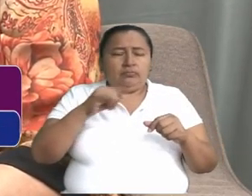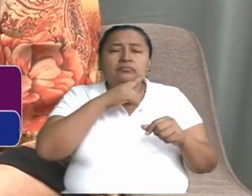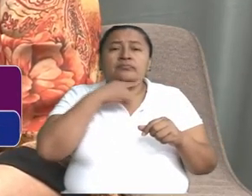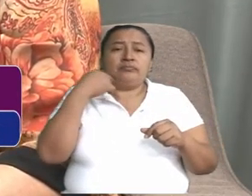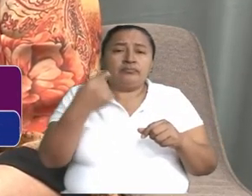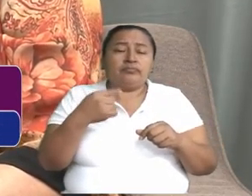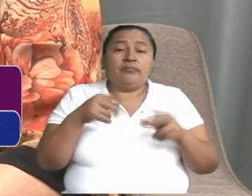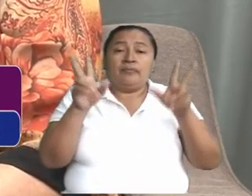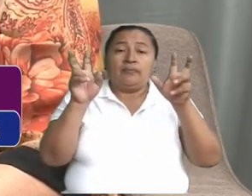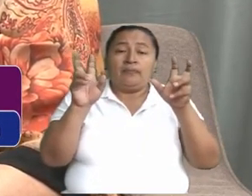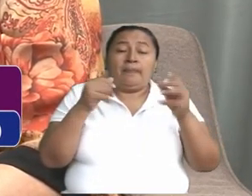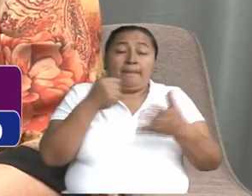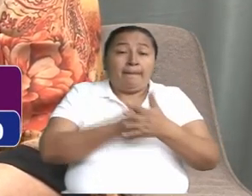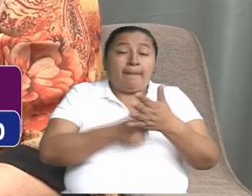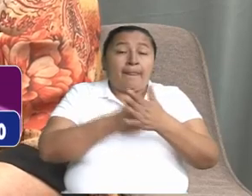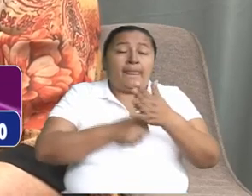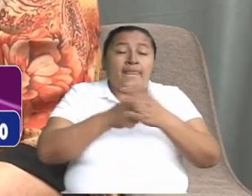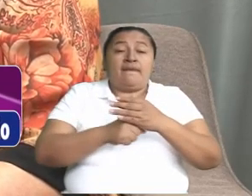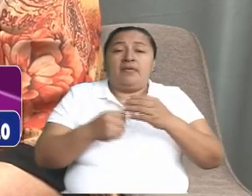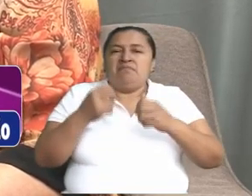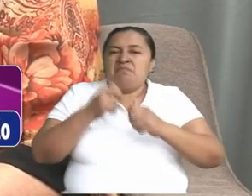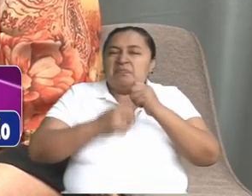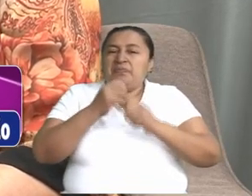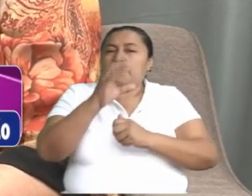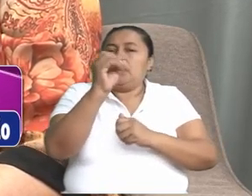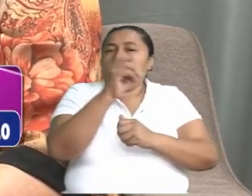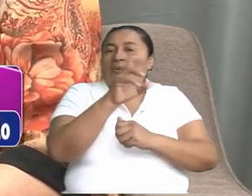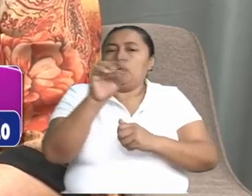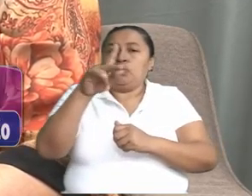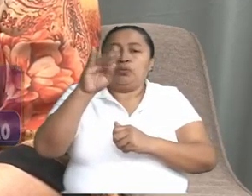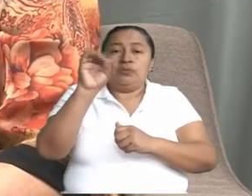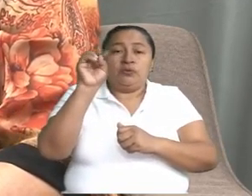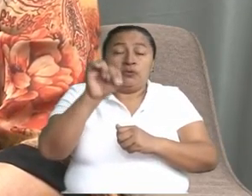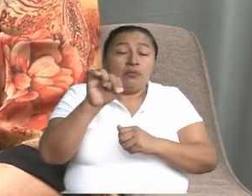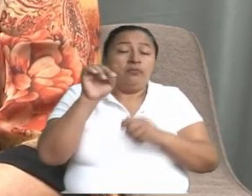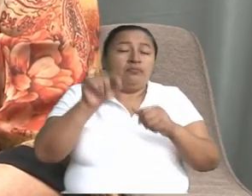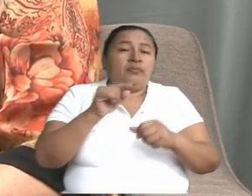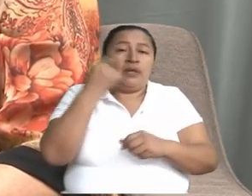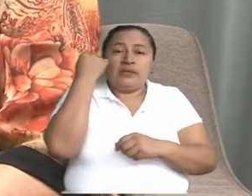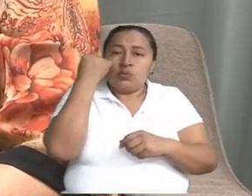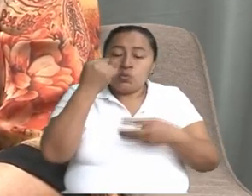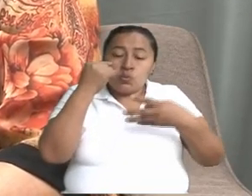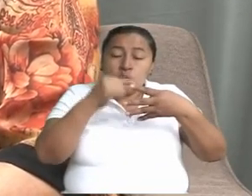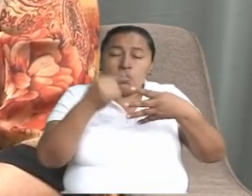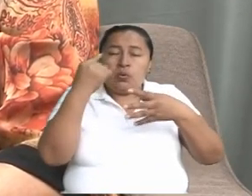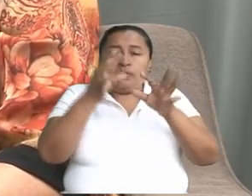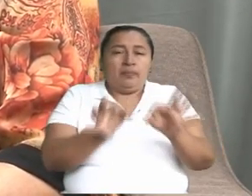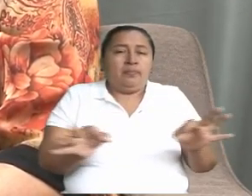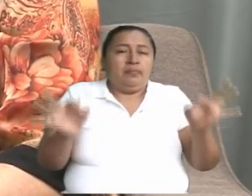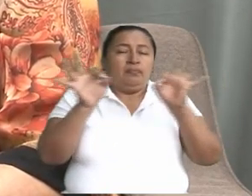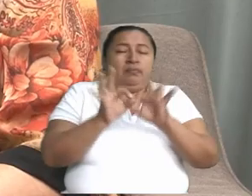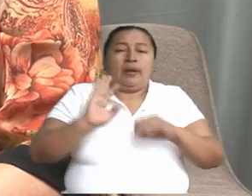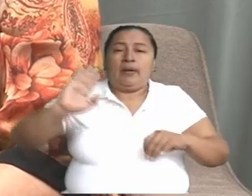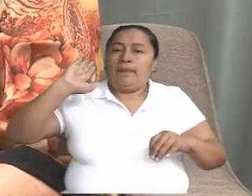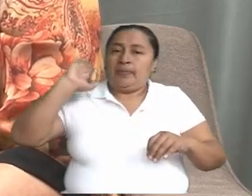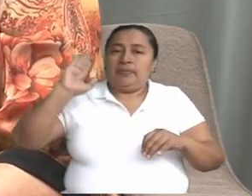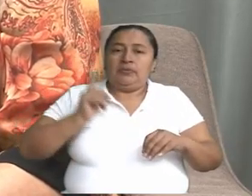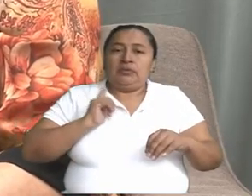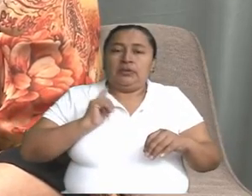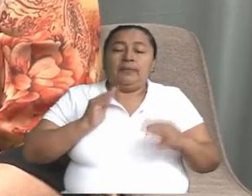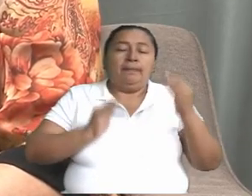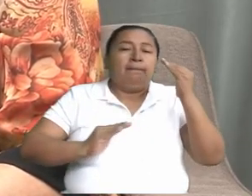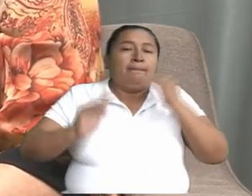el tema del combate a la corrupción es uno de los elementos de mayor compromiso, de